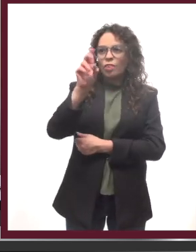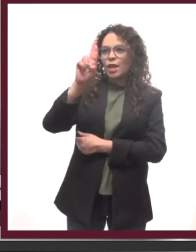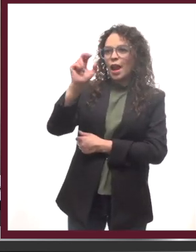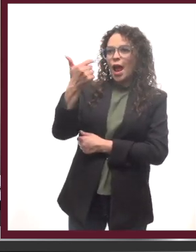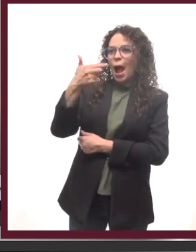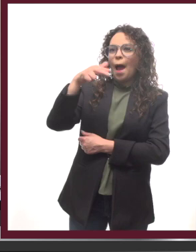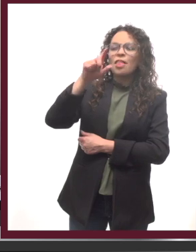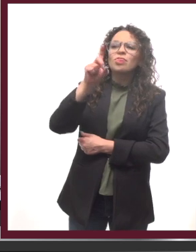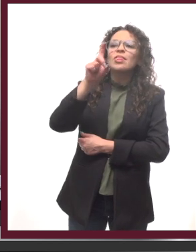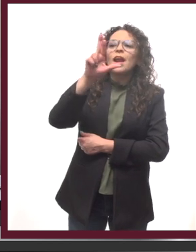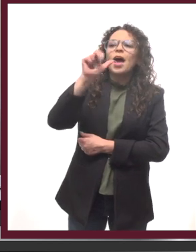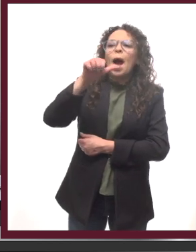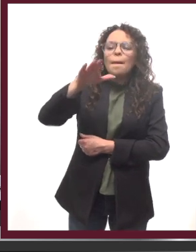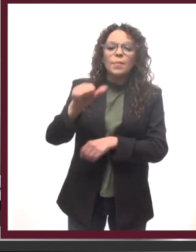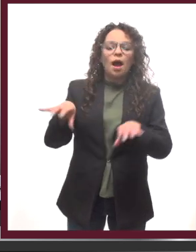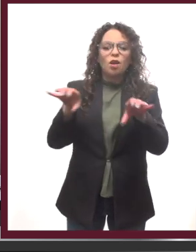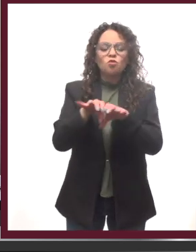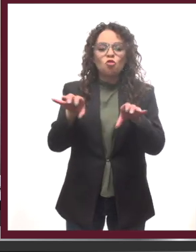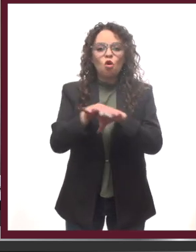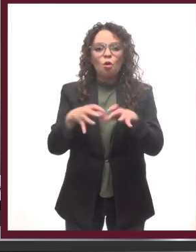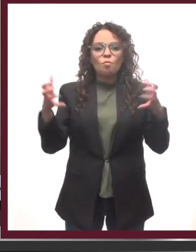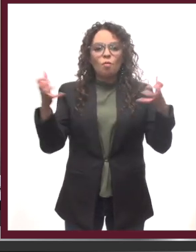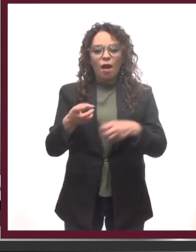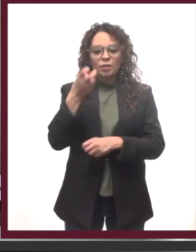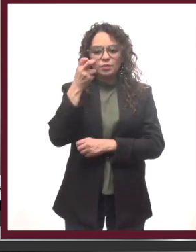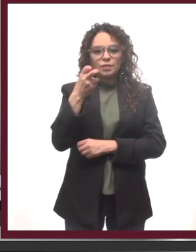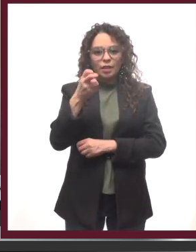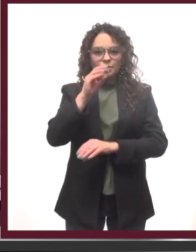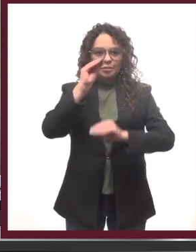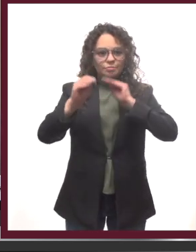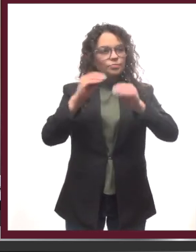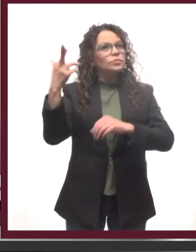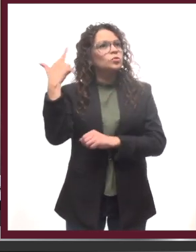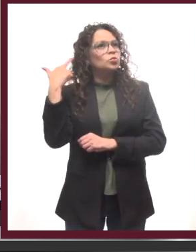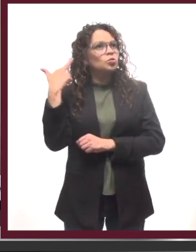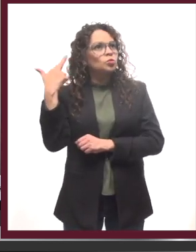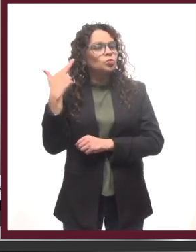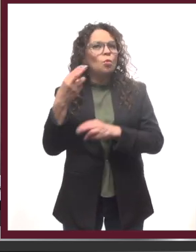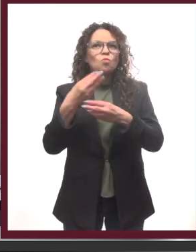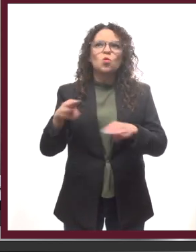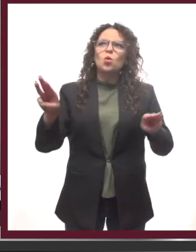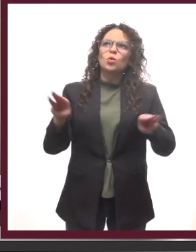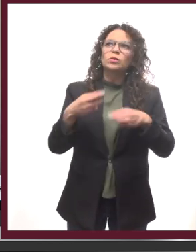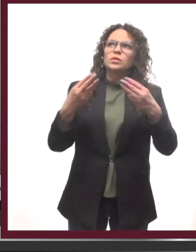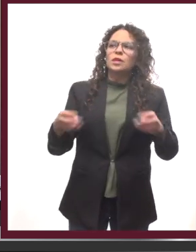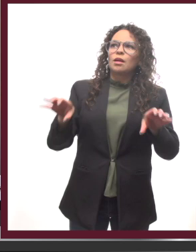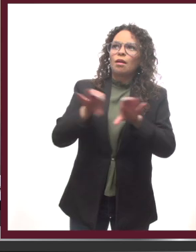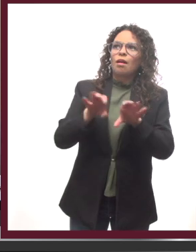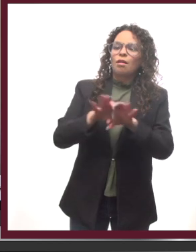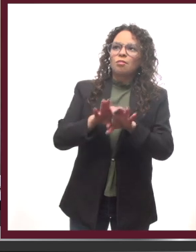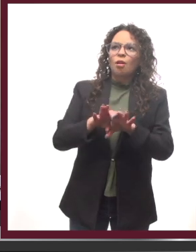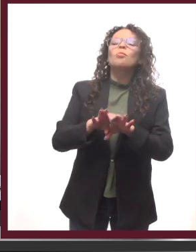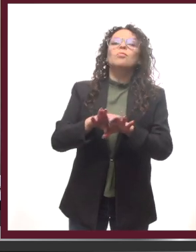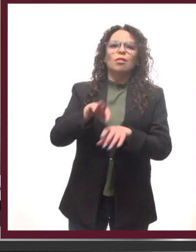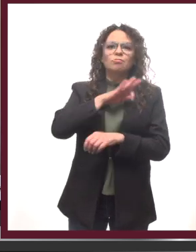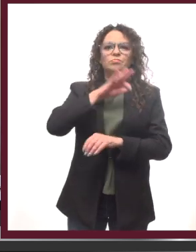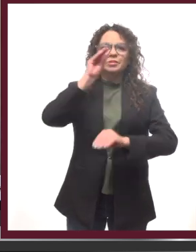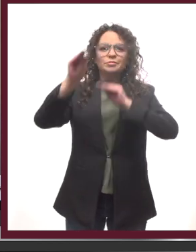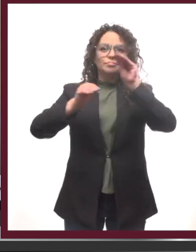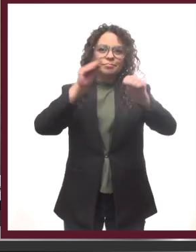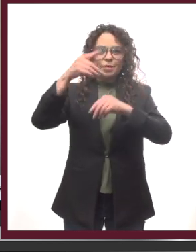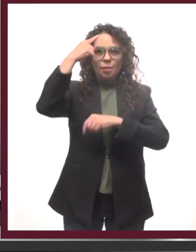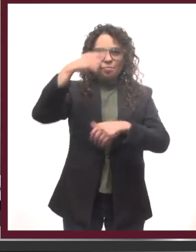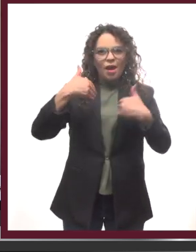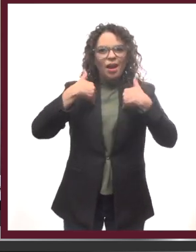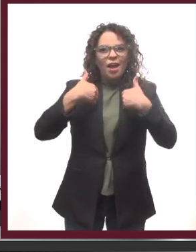o dramático cómo va a jugar este diseño sonoro o esta música, cómo va a jugar en la